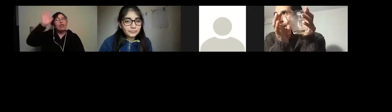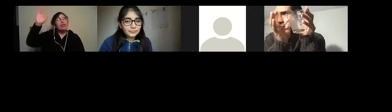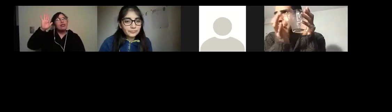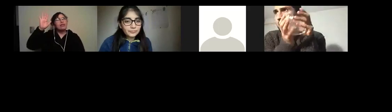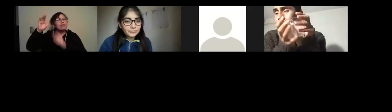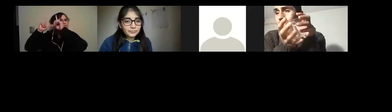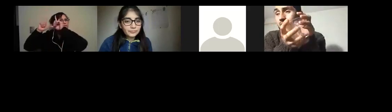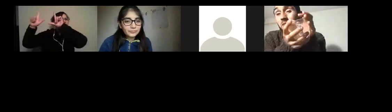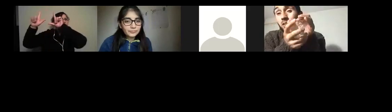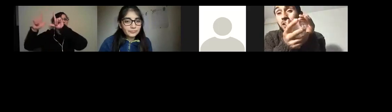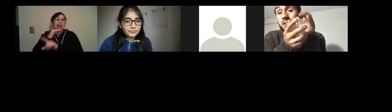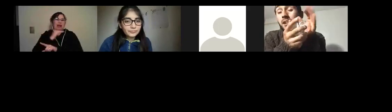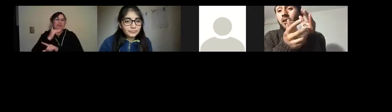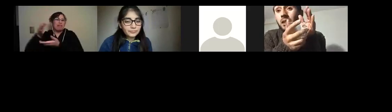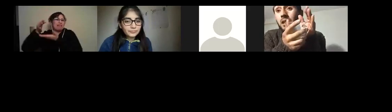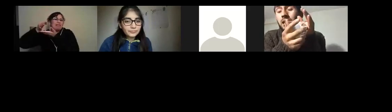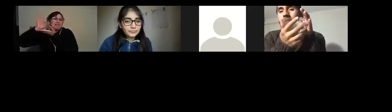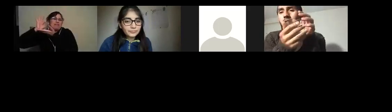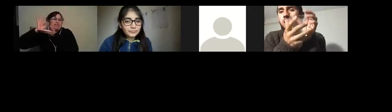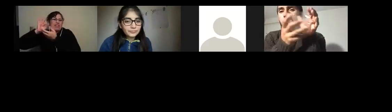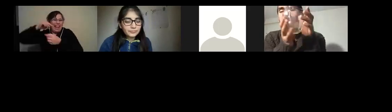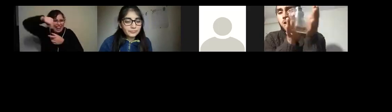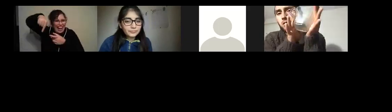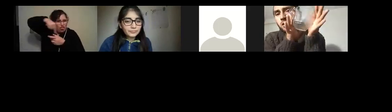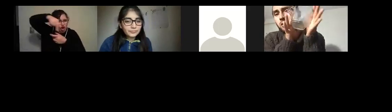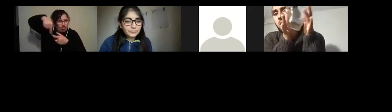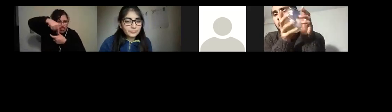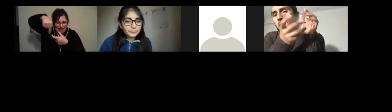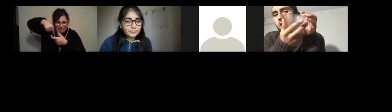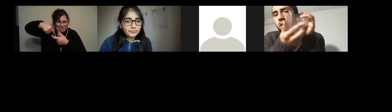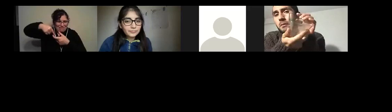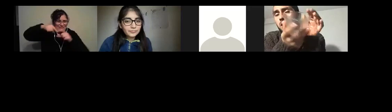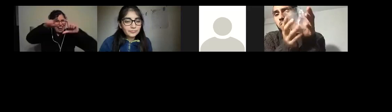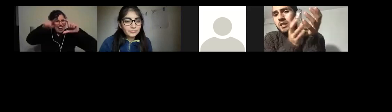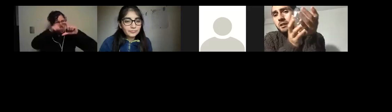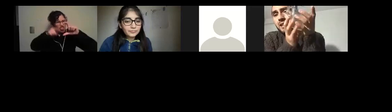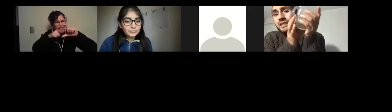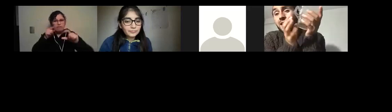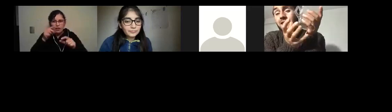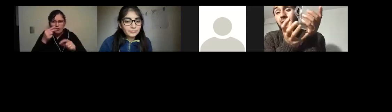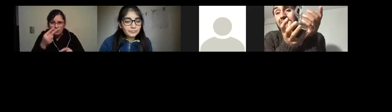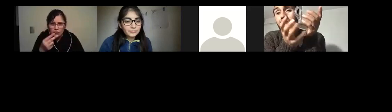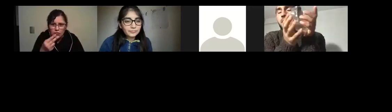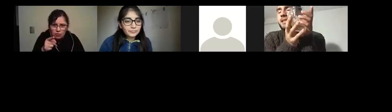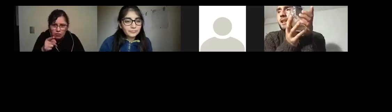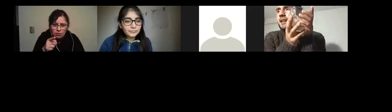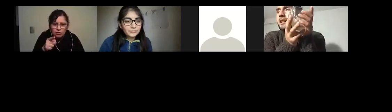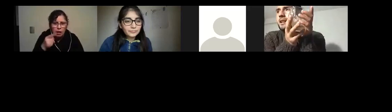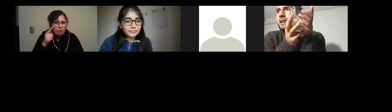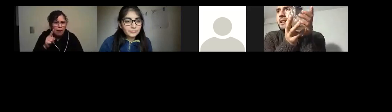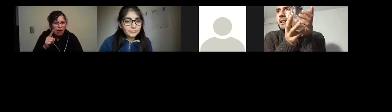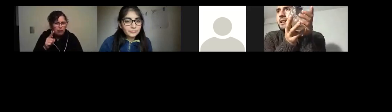cabezas está representada por una taza redonda, ¿ya? Entonces yo les muestro esto, probablemente muchos me van a decir que es una taza,